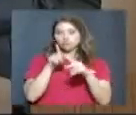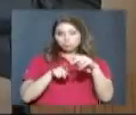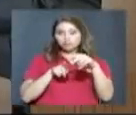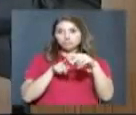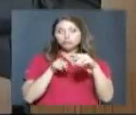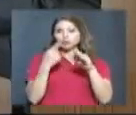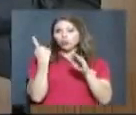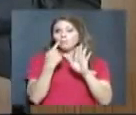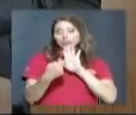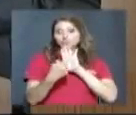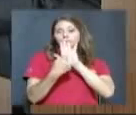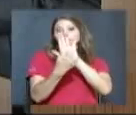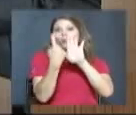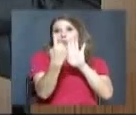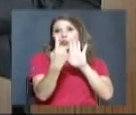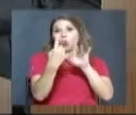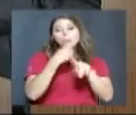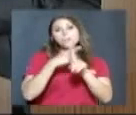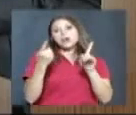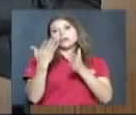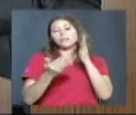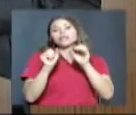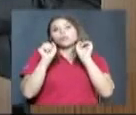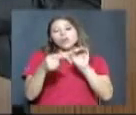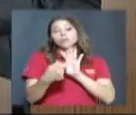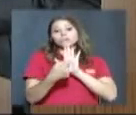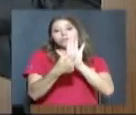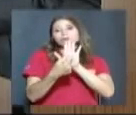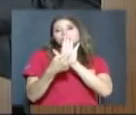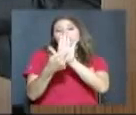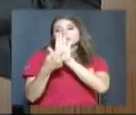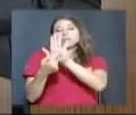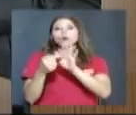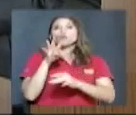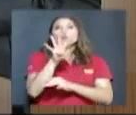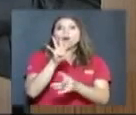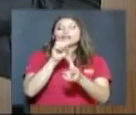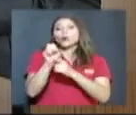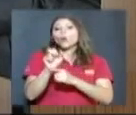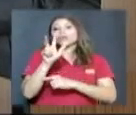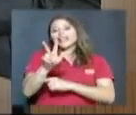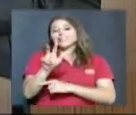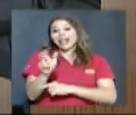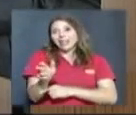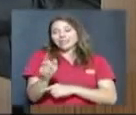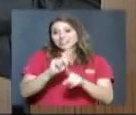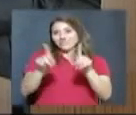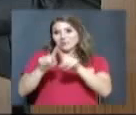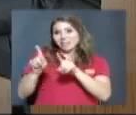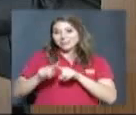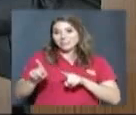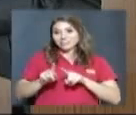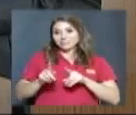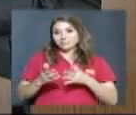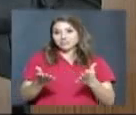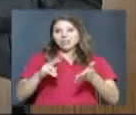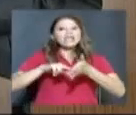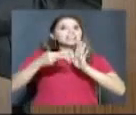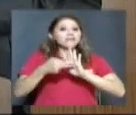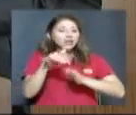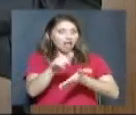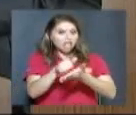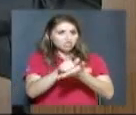transmitir, no sé, por ahí de 4, 3, 5, dependiendo de las características de calidad de la transmisión. ¿Qué significa eso? En términos